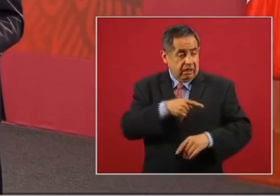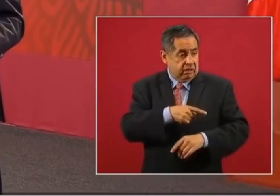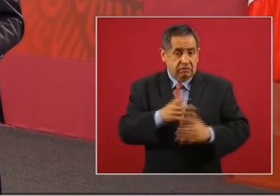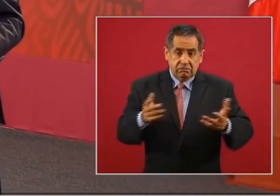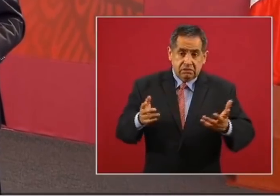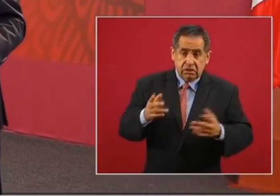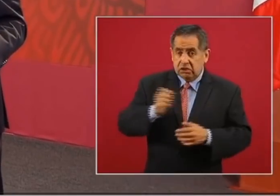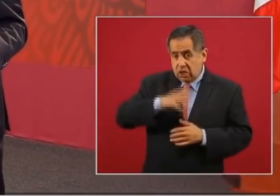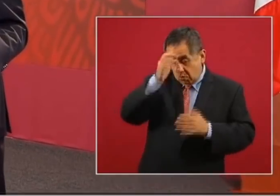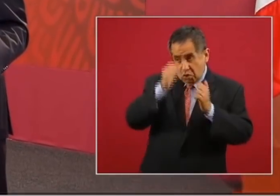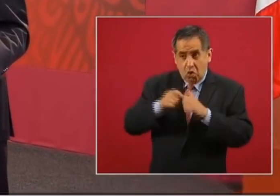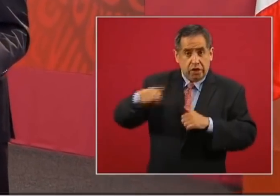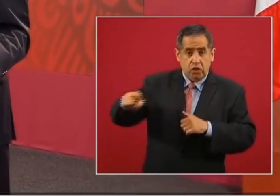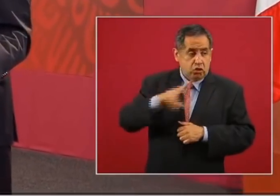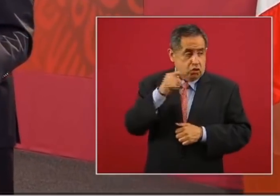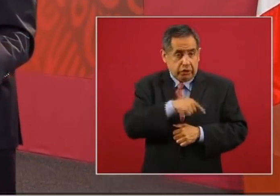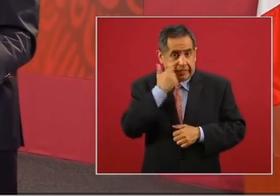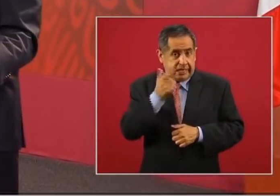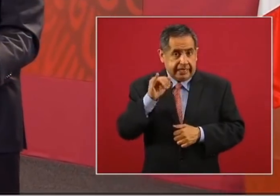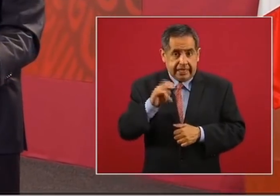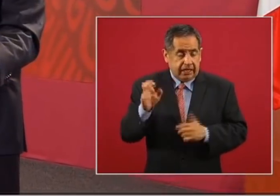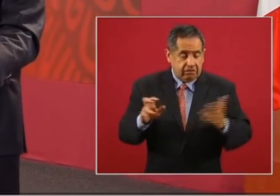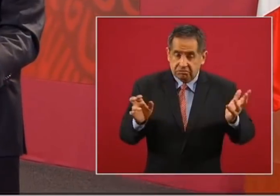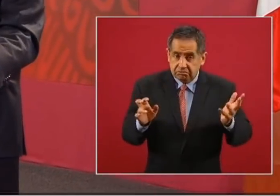no estén de acuerdo, por alguna razón,